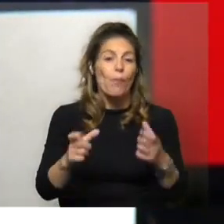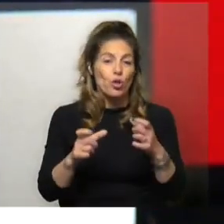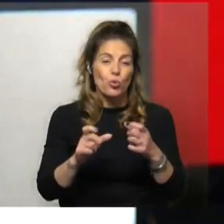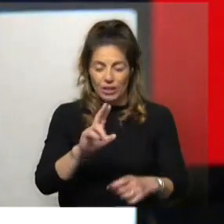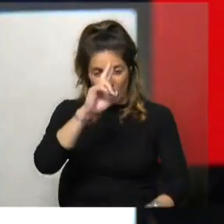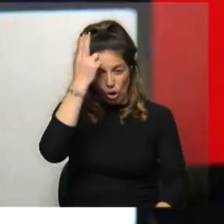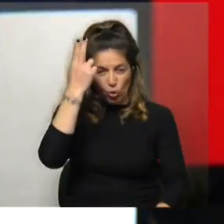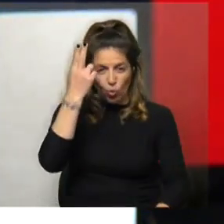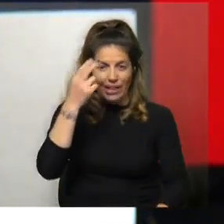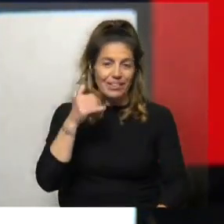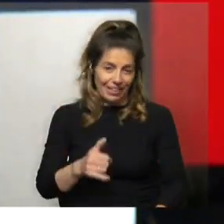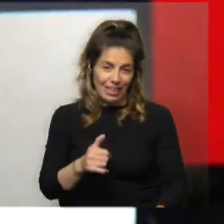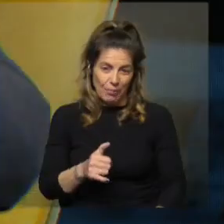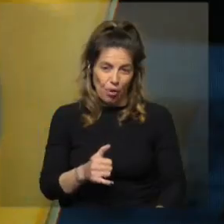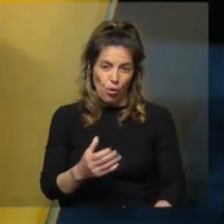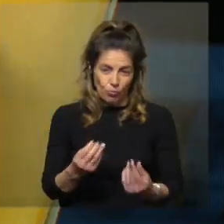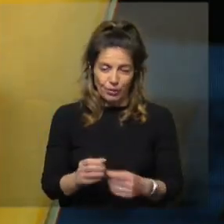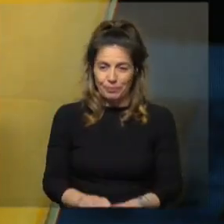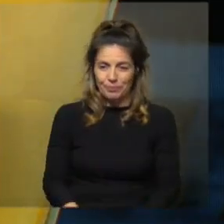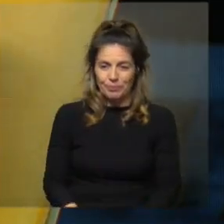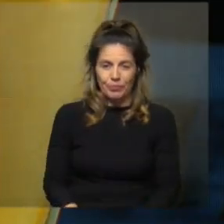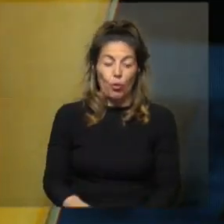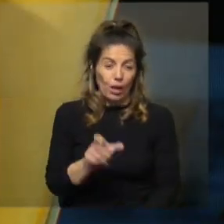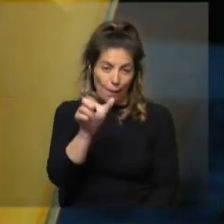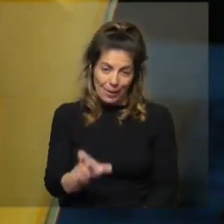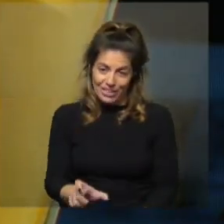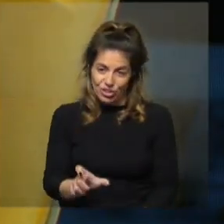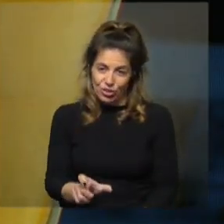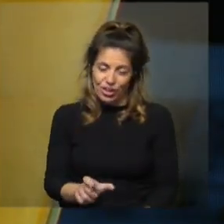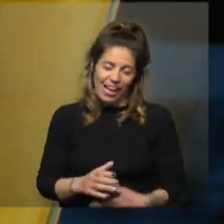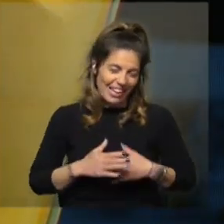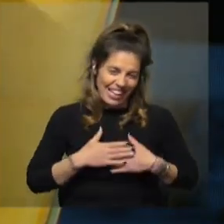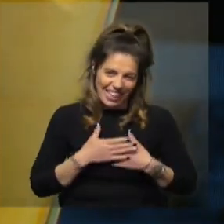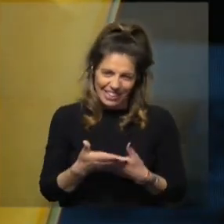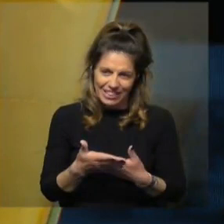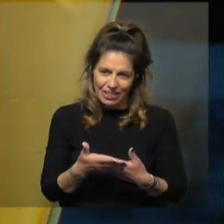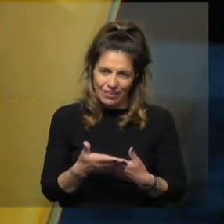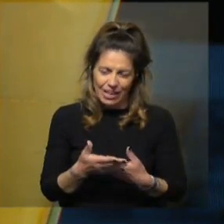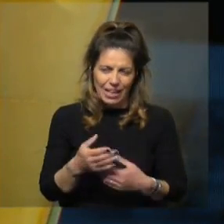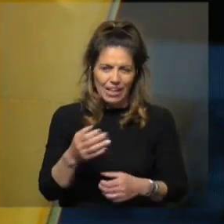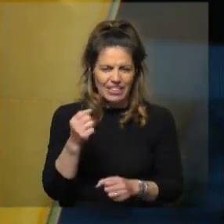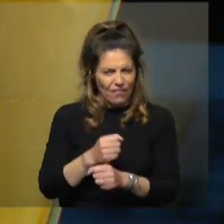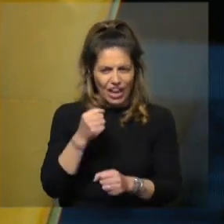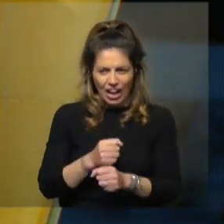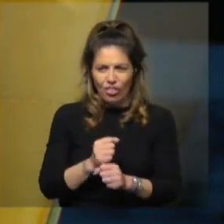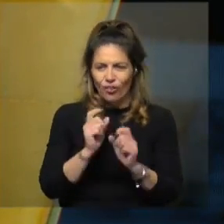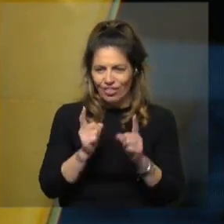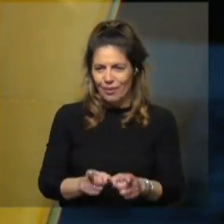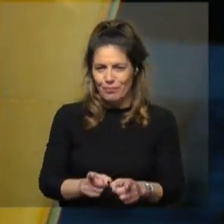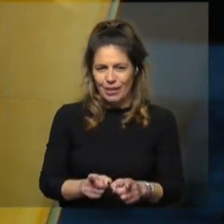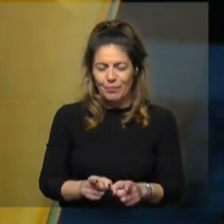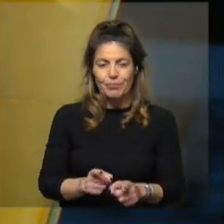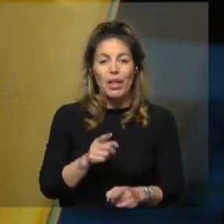tenemos sin duda s un tipo además extremadamente querible aarte trabajador además